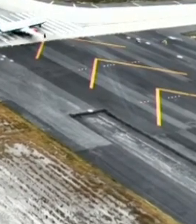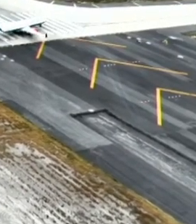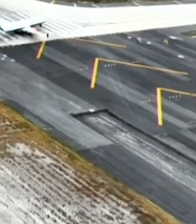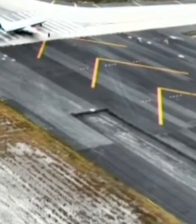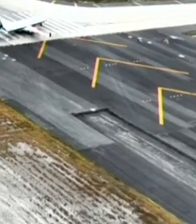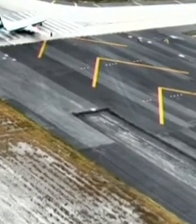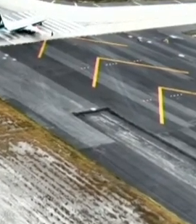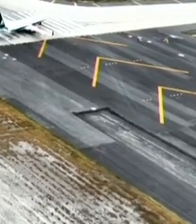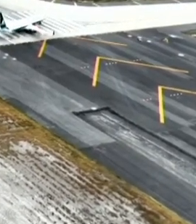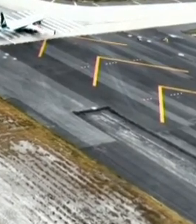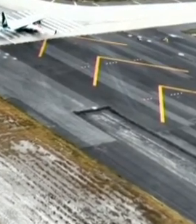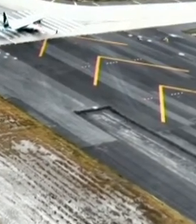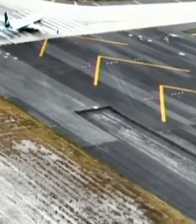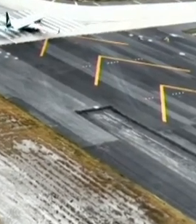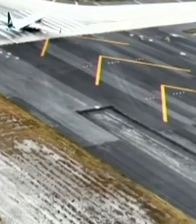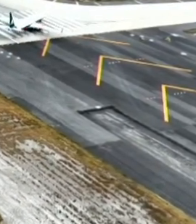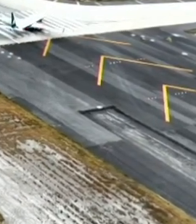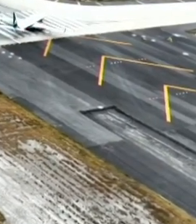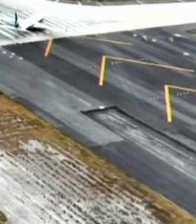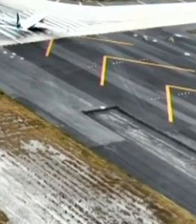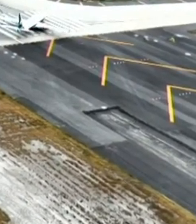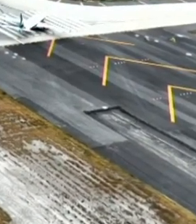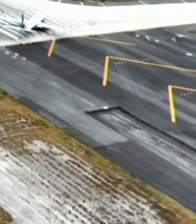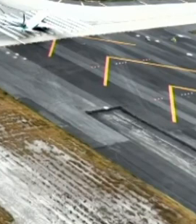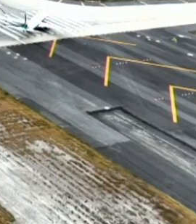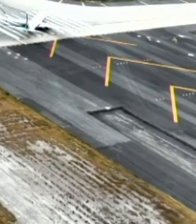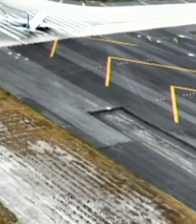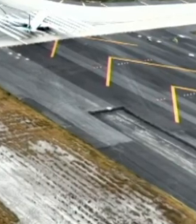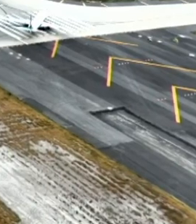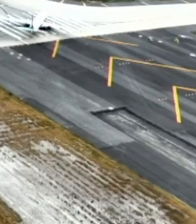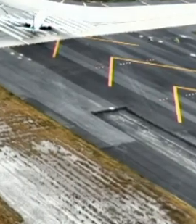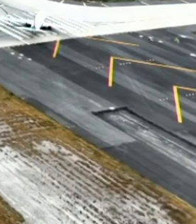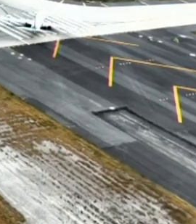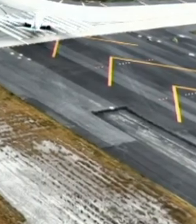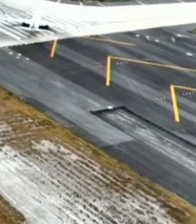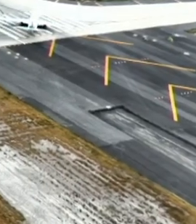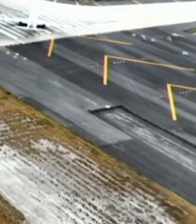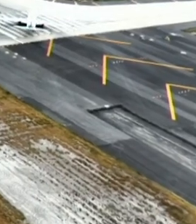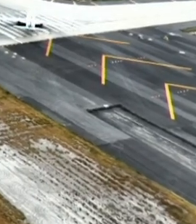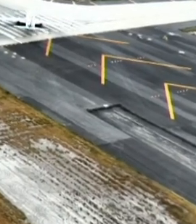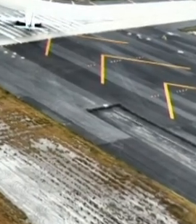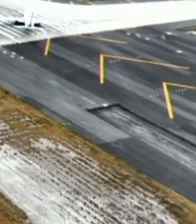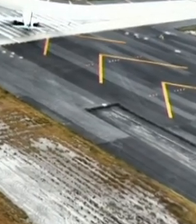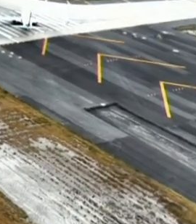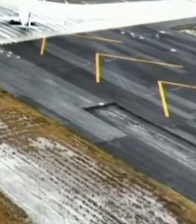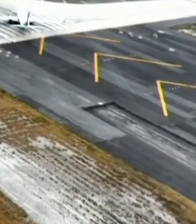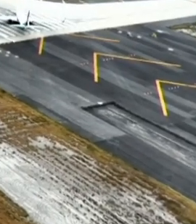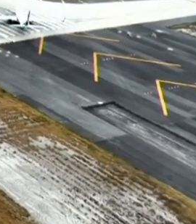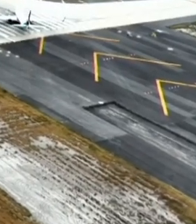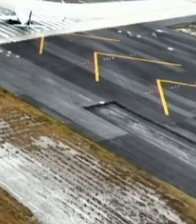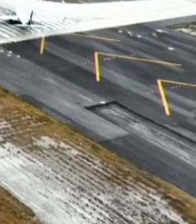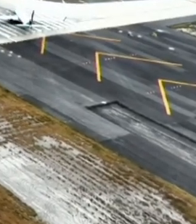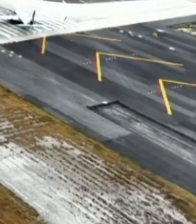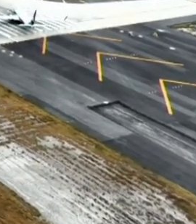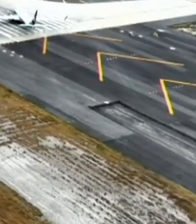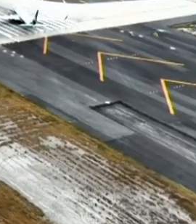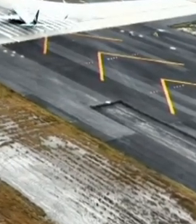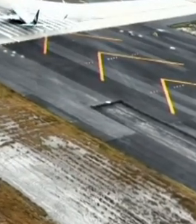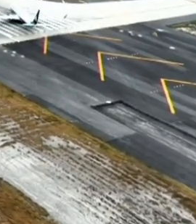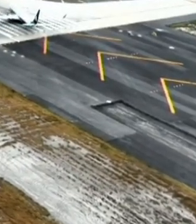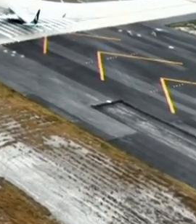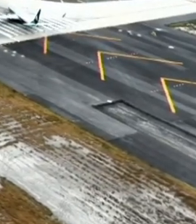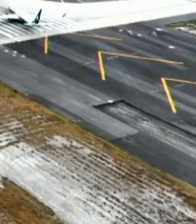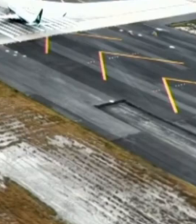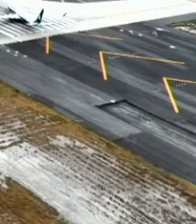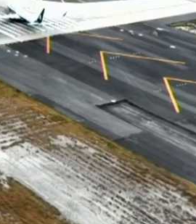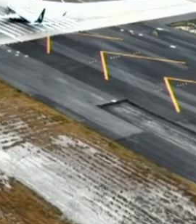en rutas de vuelo más directas, generando ahorro de combustible, restauración del medio ambiente y